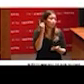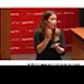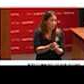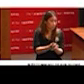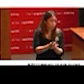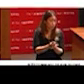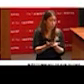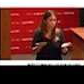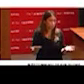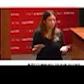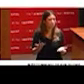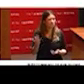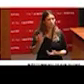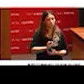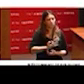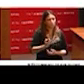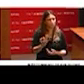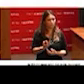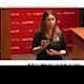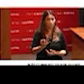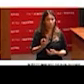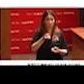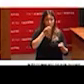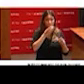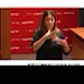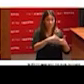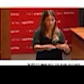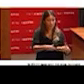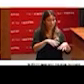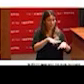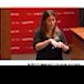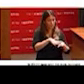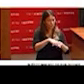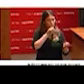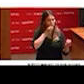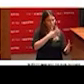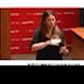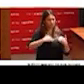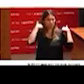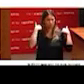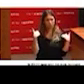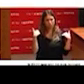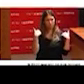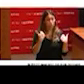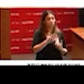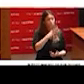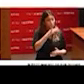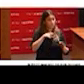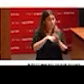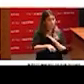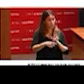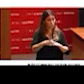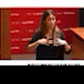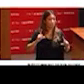eh incluir y y trasladar a nuestra red de negocios esa responsabilidad es a partir de lo que es la gestión de la